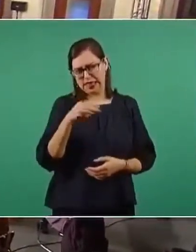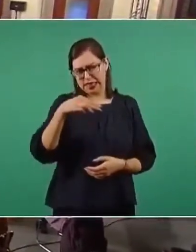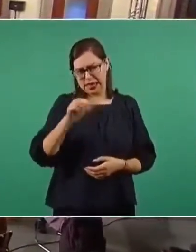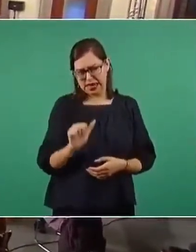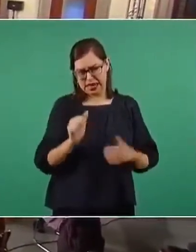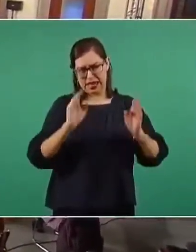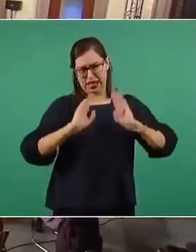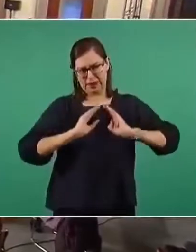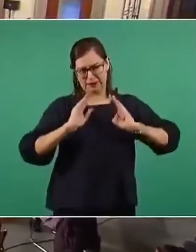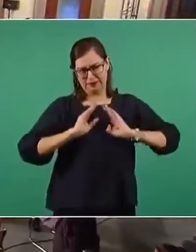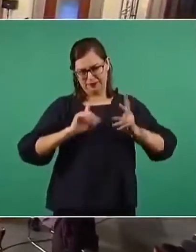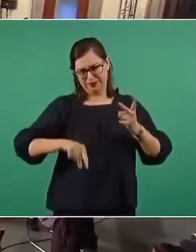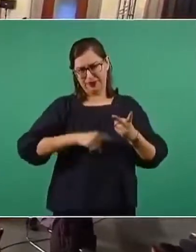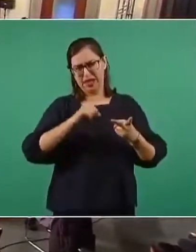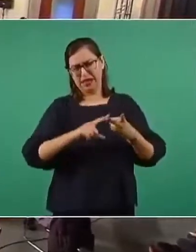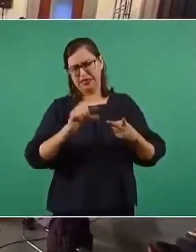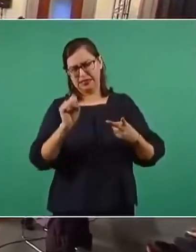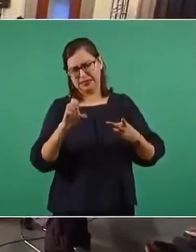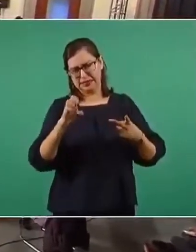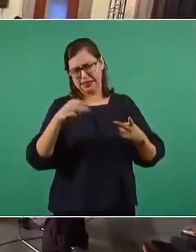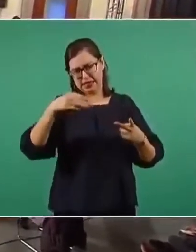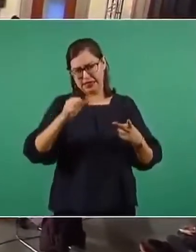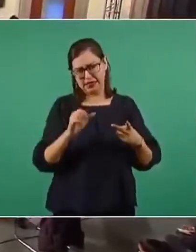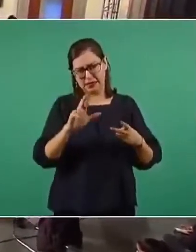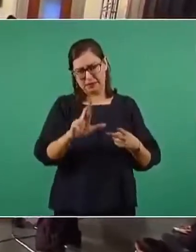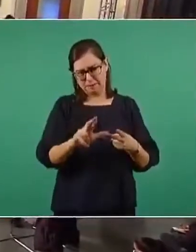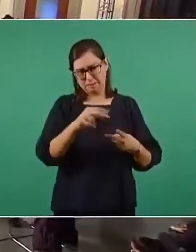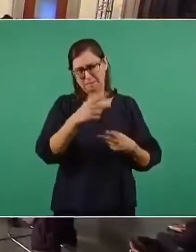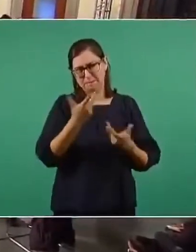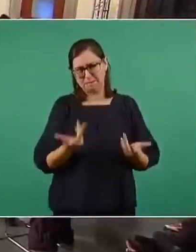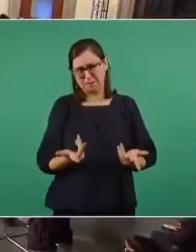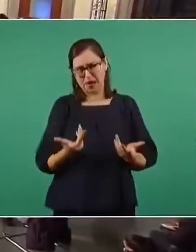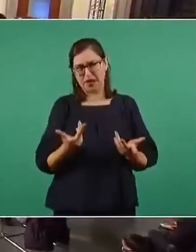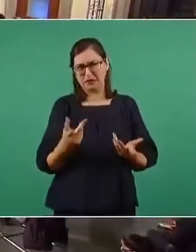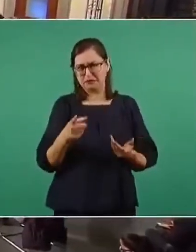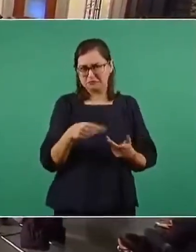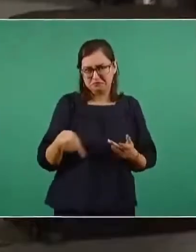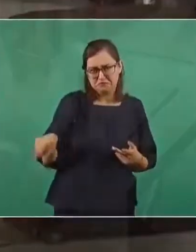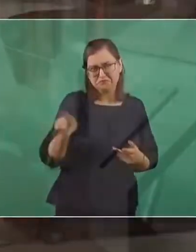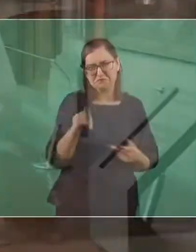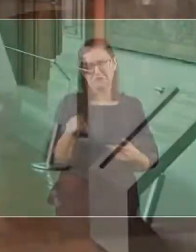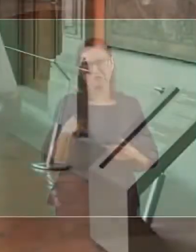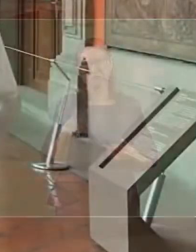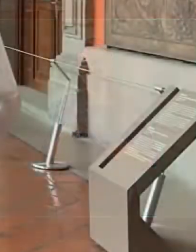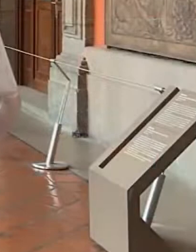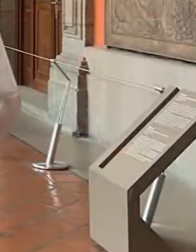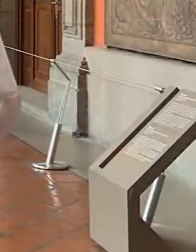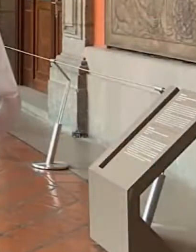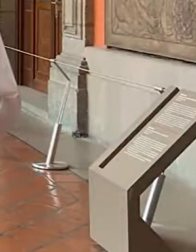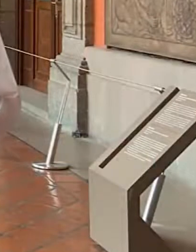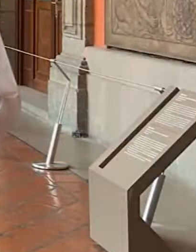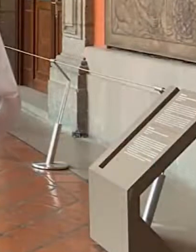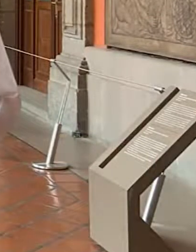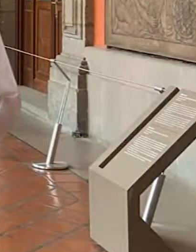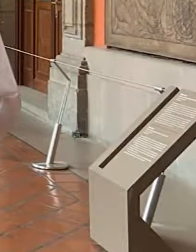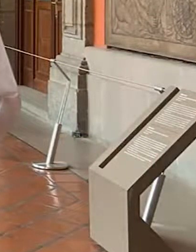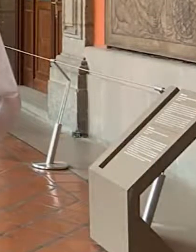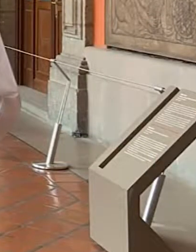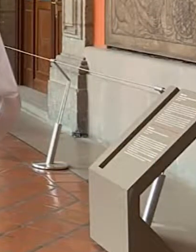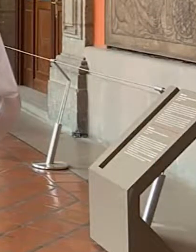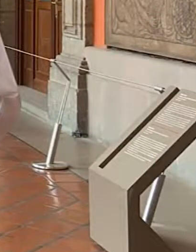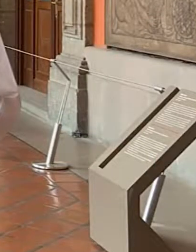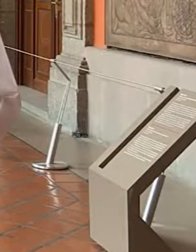Hay la idea de que al final del sexenio la Guardia Nacional, desplegada por primera vez en todo el